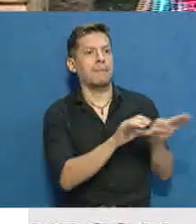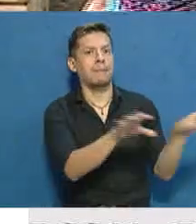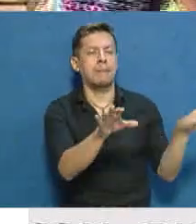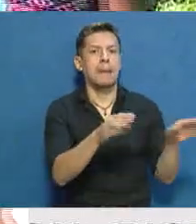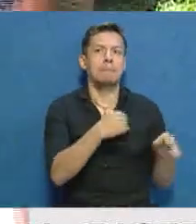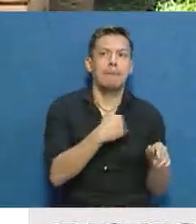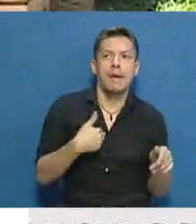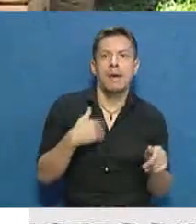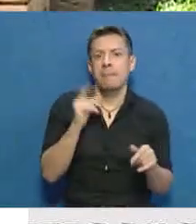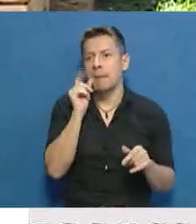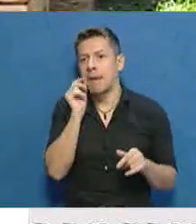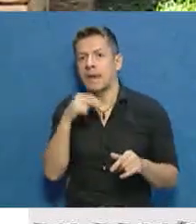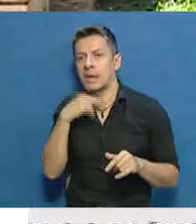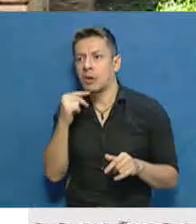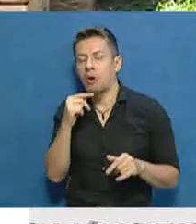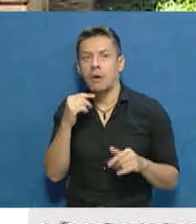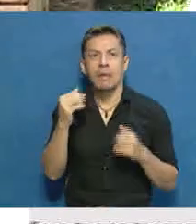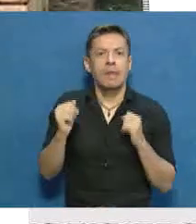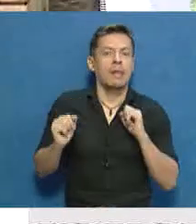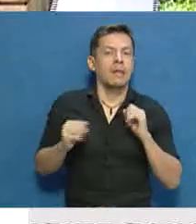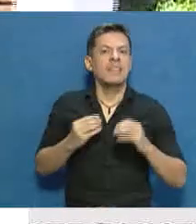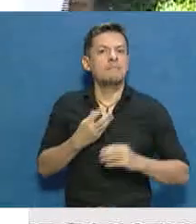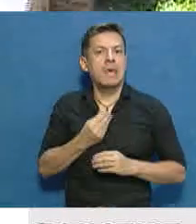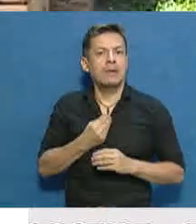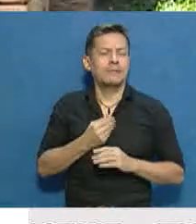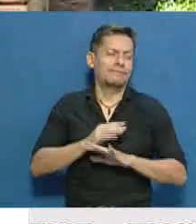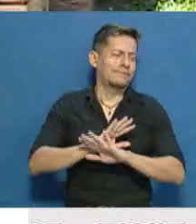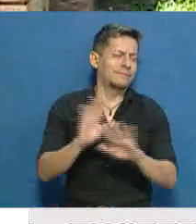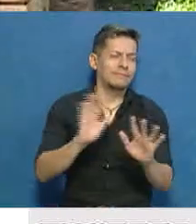su hijo, desinformando. Lamentablemente hay que